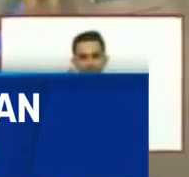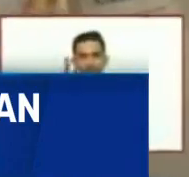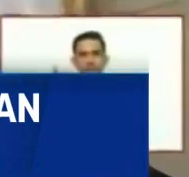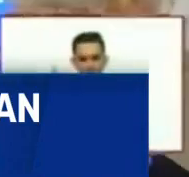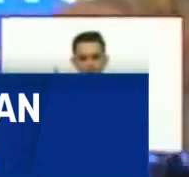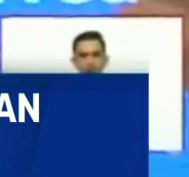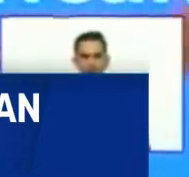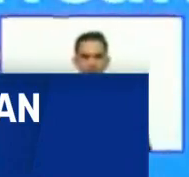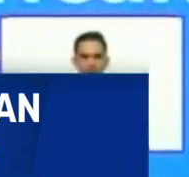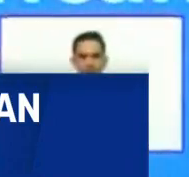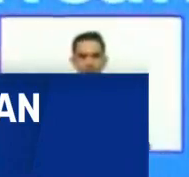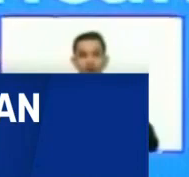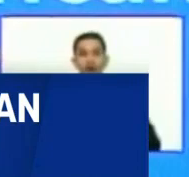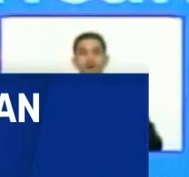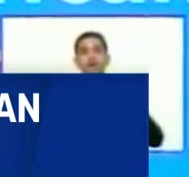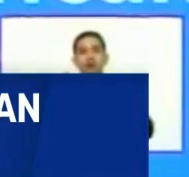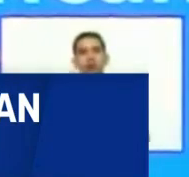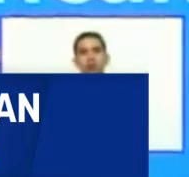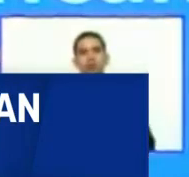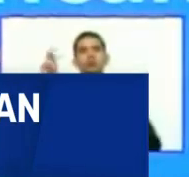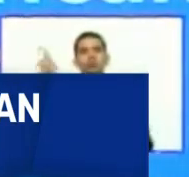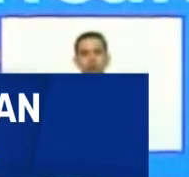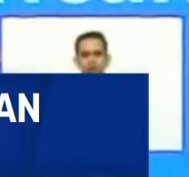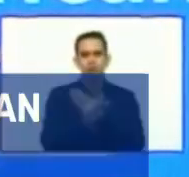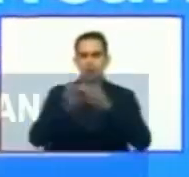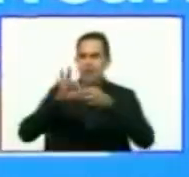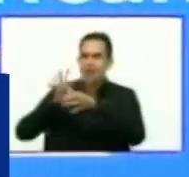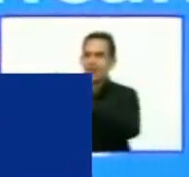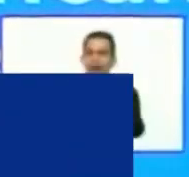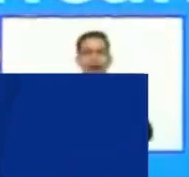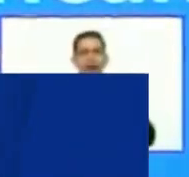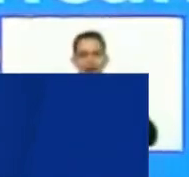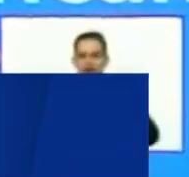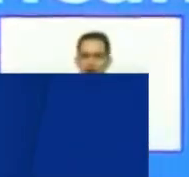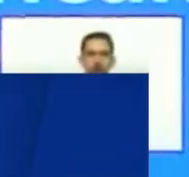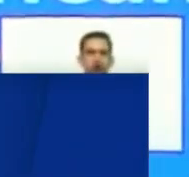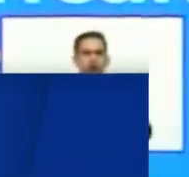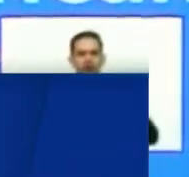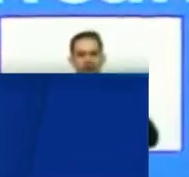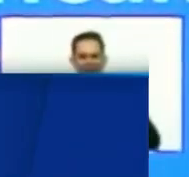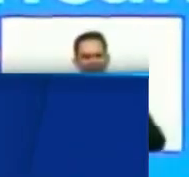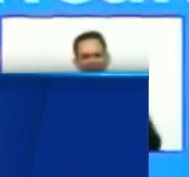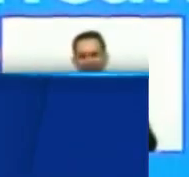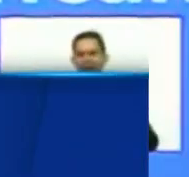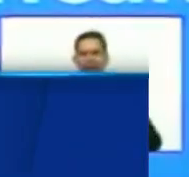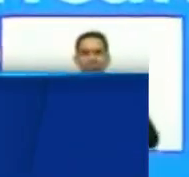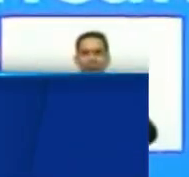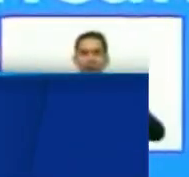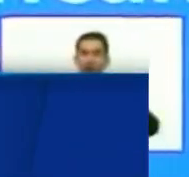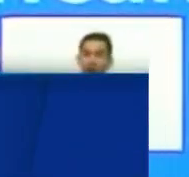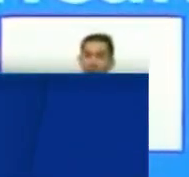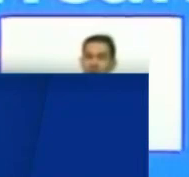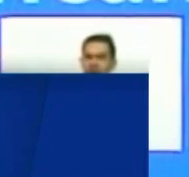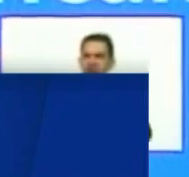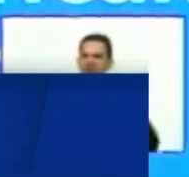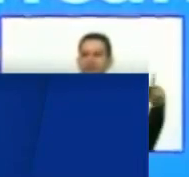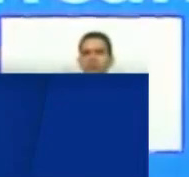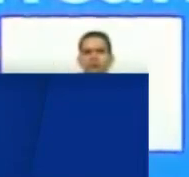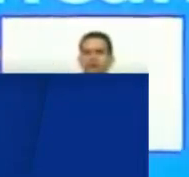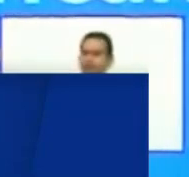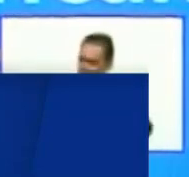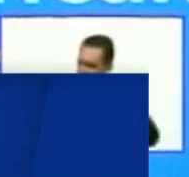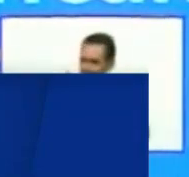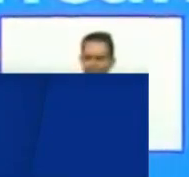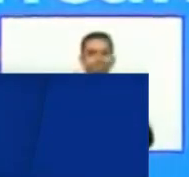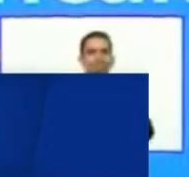Creamos el programa de la Red Solidaria para atender la extrema pobreza, el bono de la tercera edad,